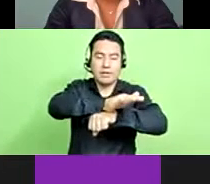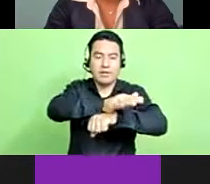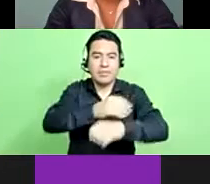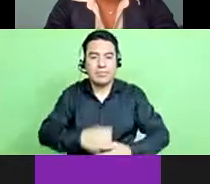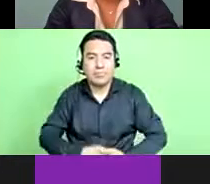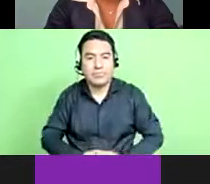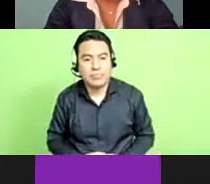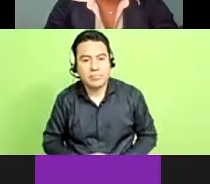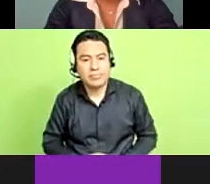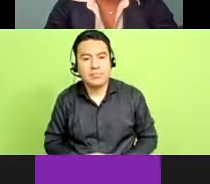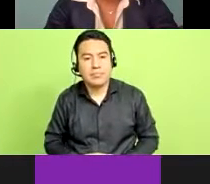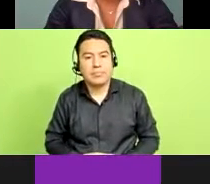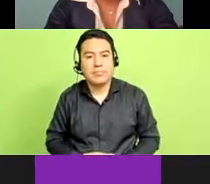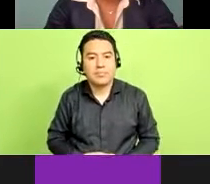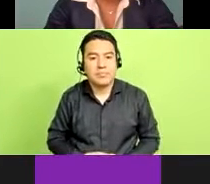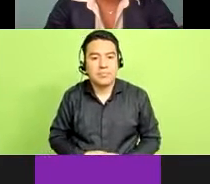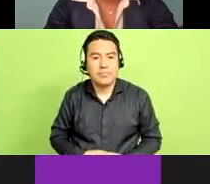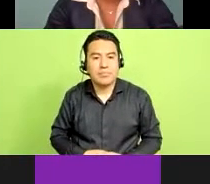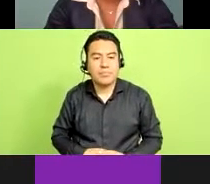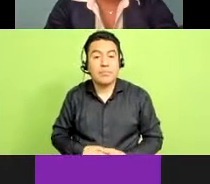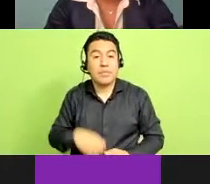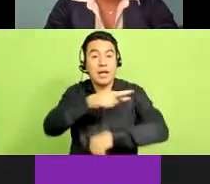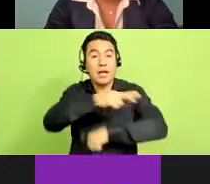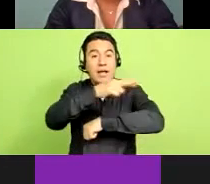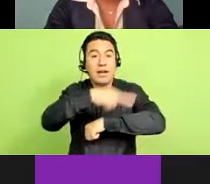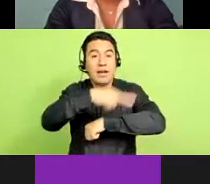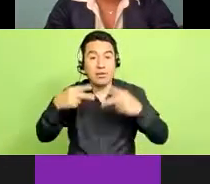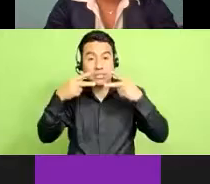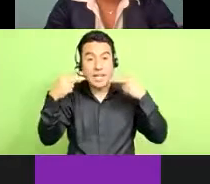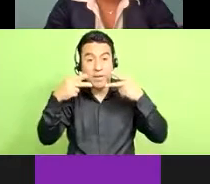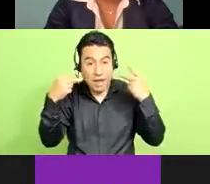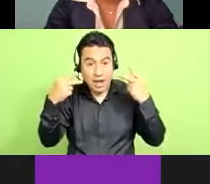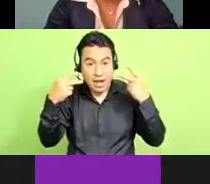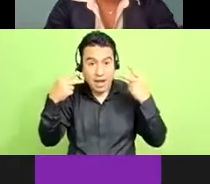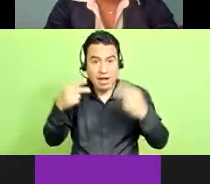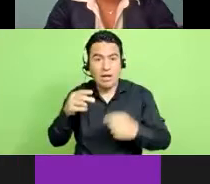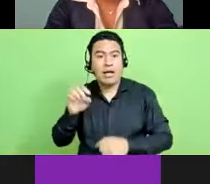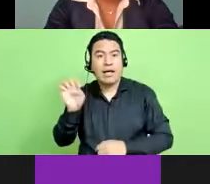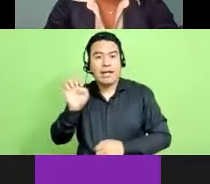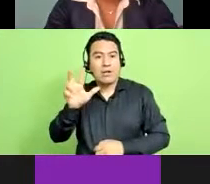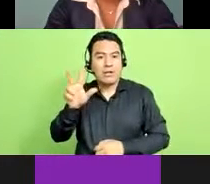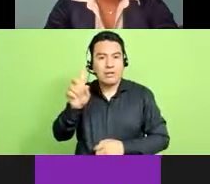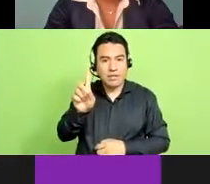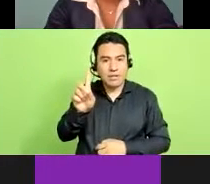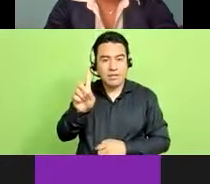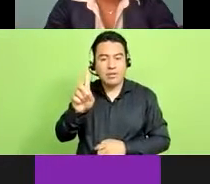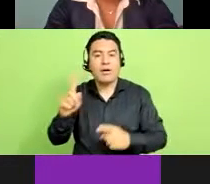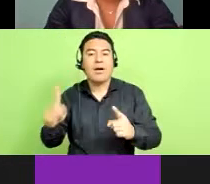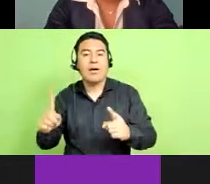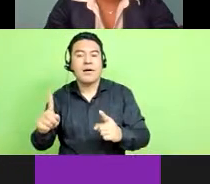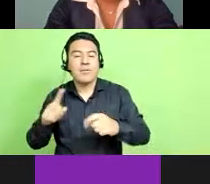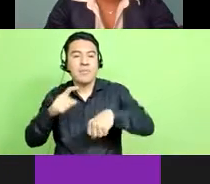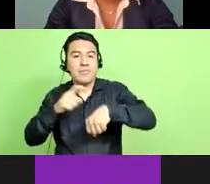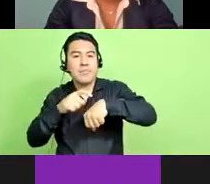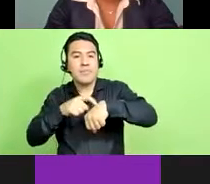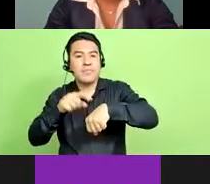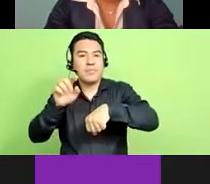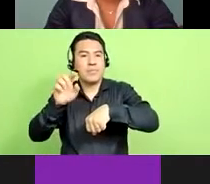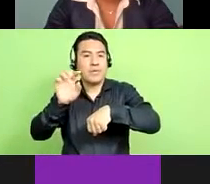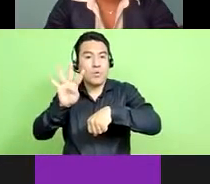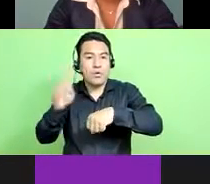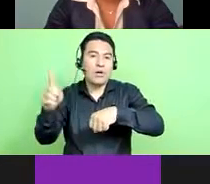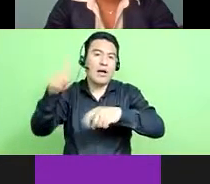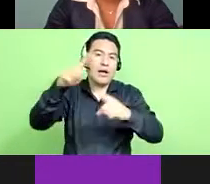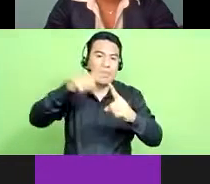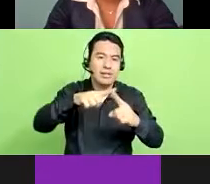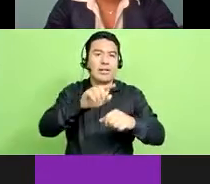18 horas macro región oriente 31 de enero horario 16 horas a